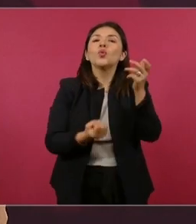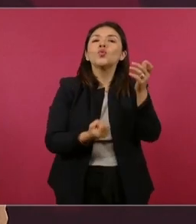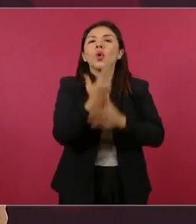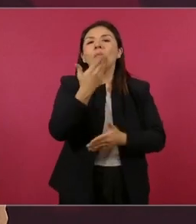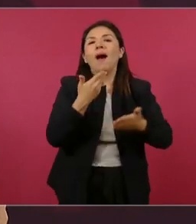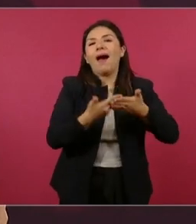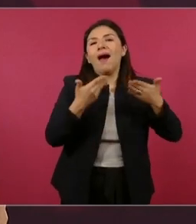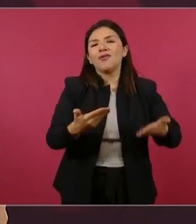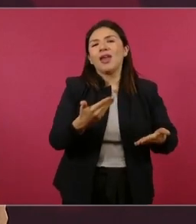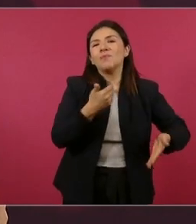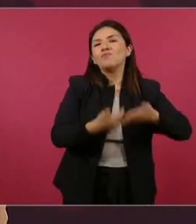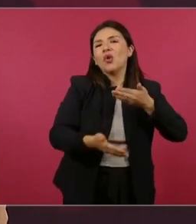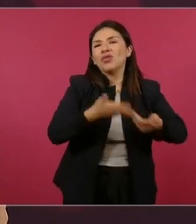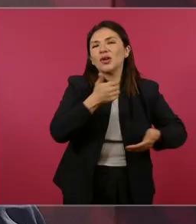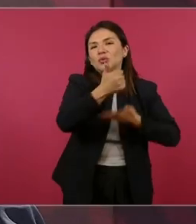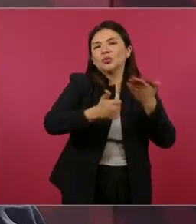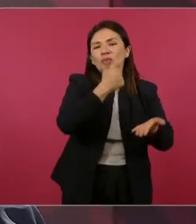ciudades